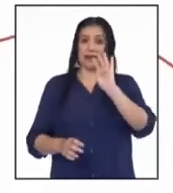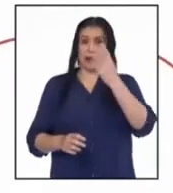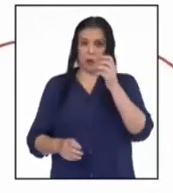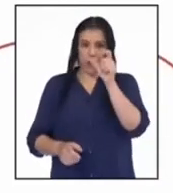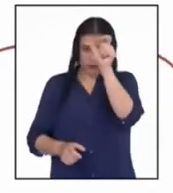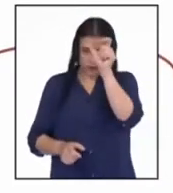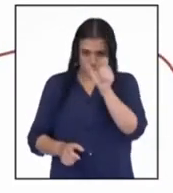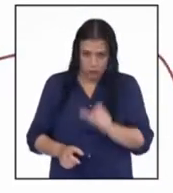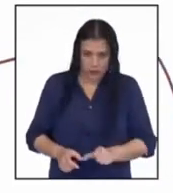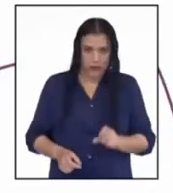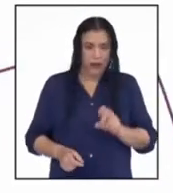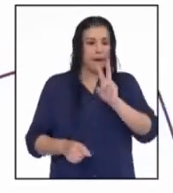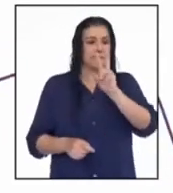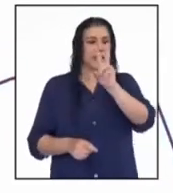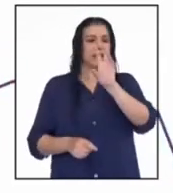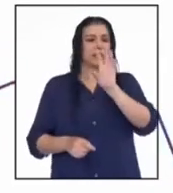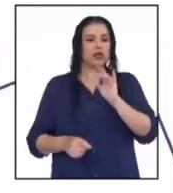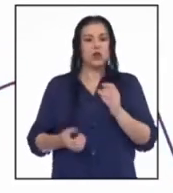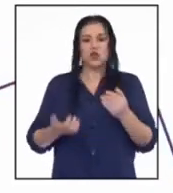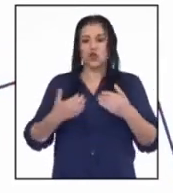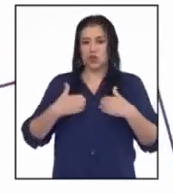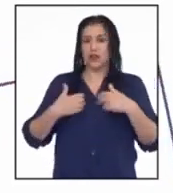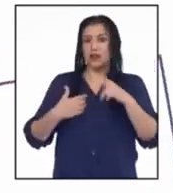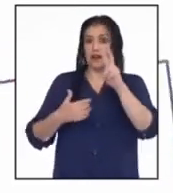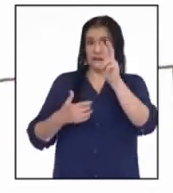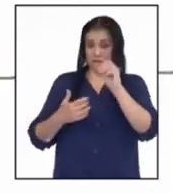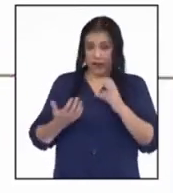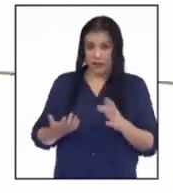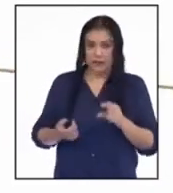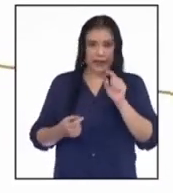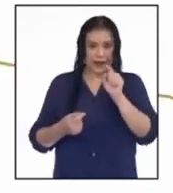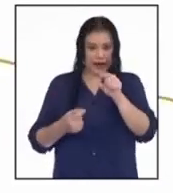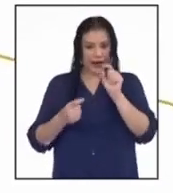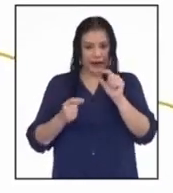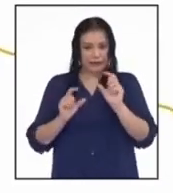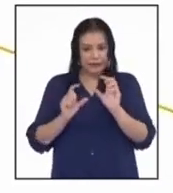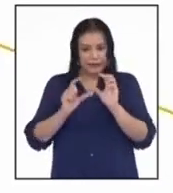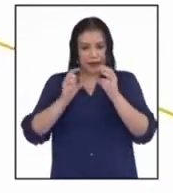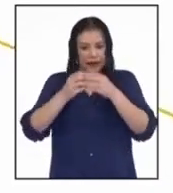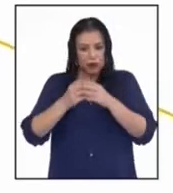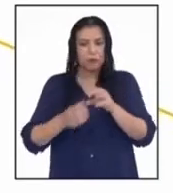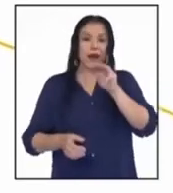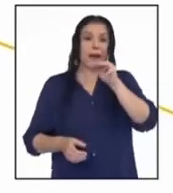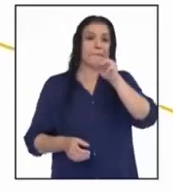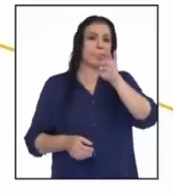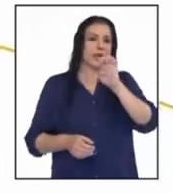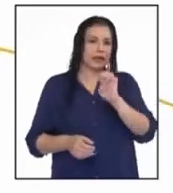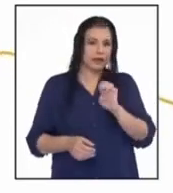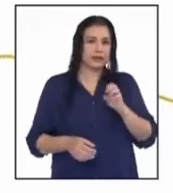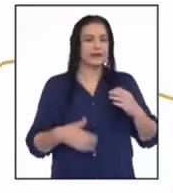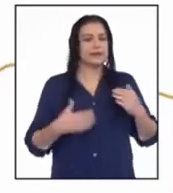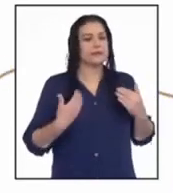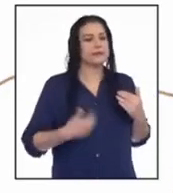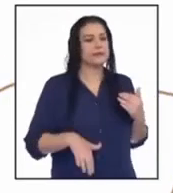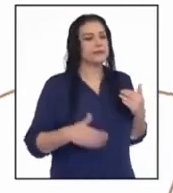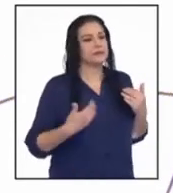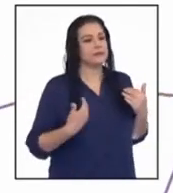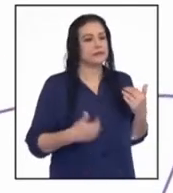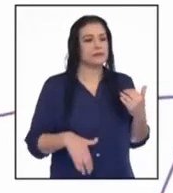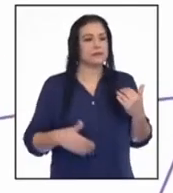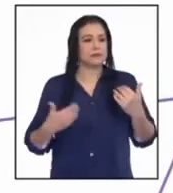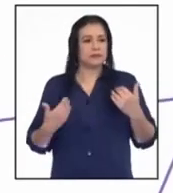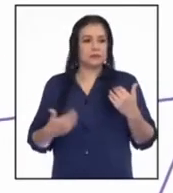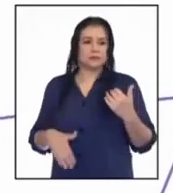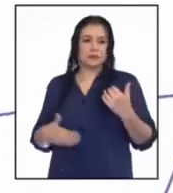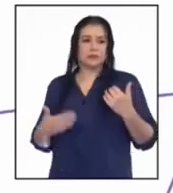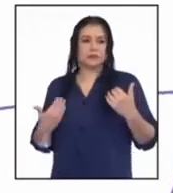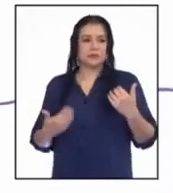que 28 contiene a 20. Dicha clase será la clase de la mediana.